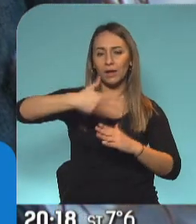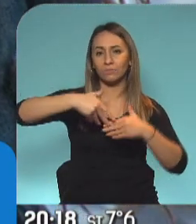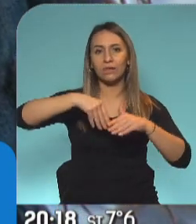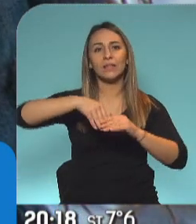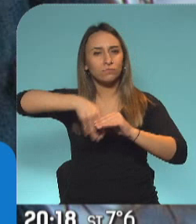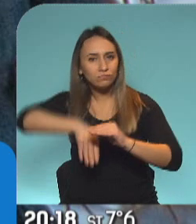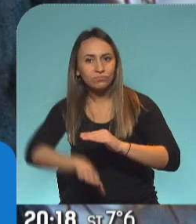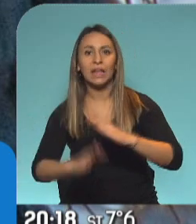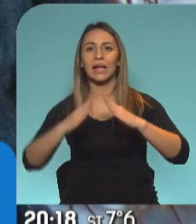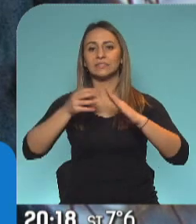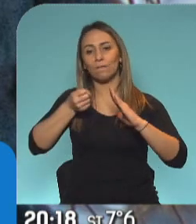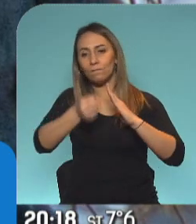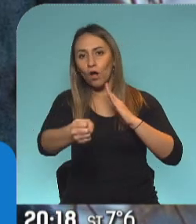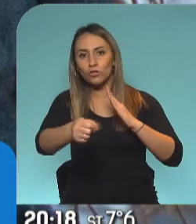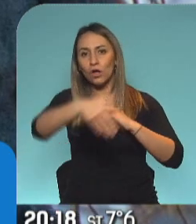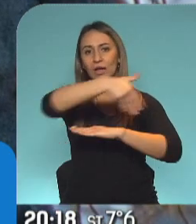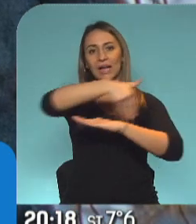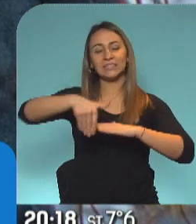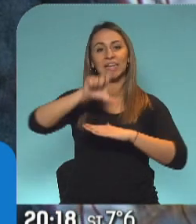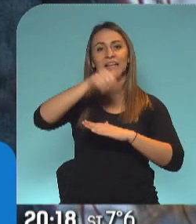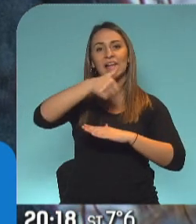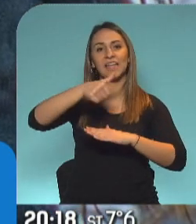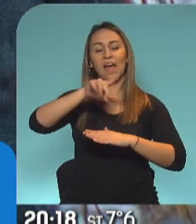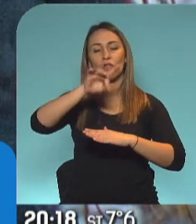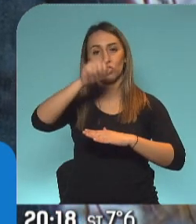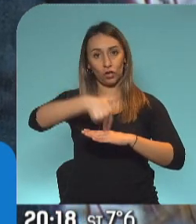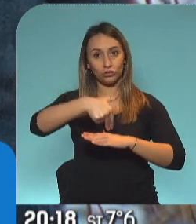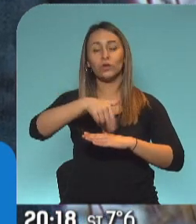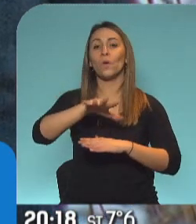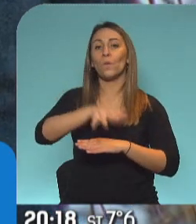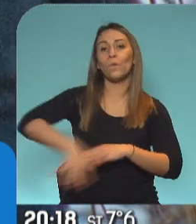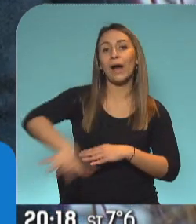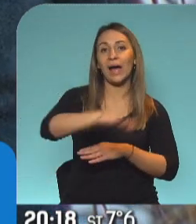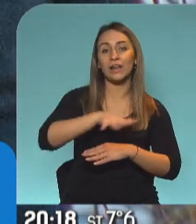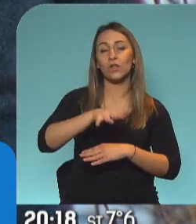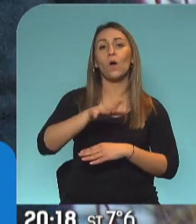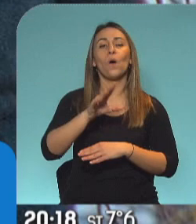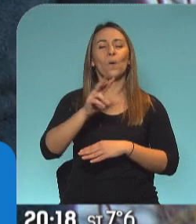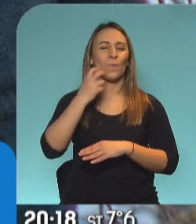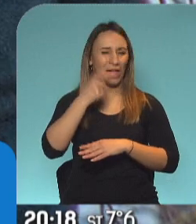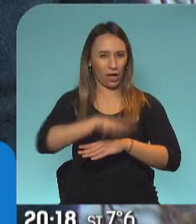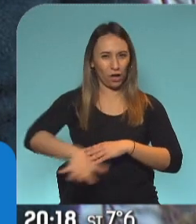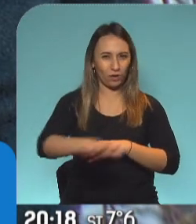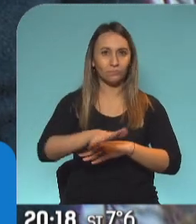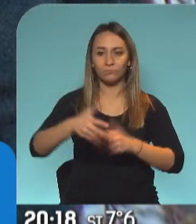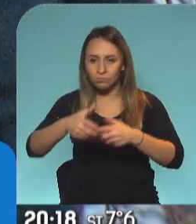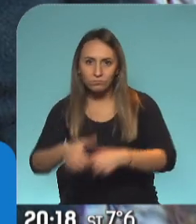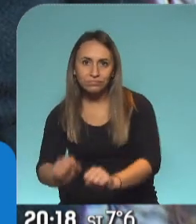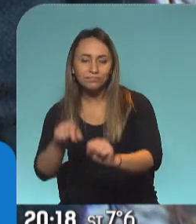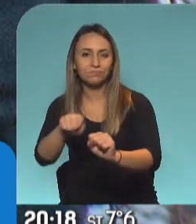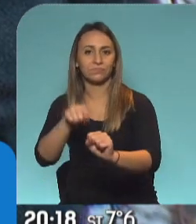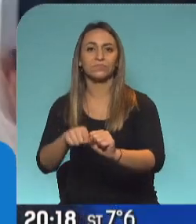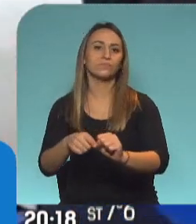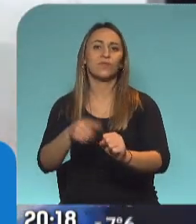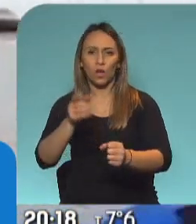en el fondo de una casa de la calle Cañadón Seco del barrio Aeropuerto Viejo y presentaba golpes y cortes en el